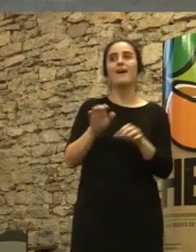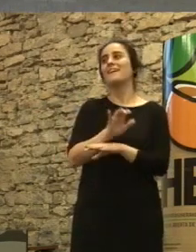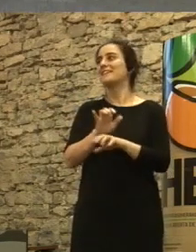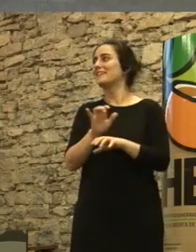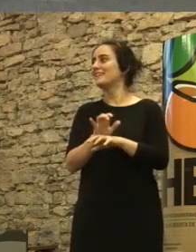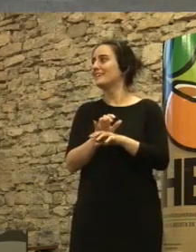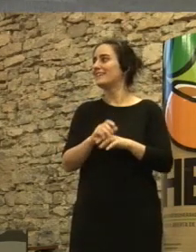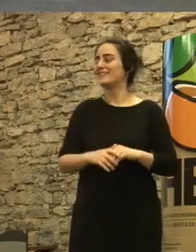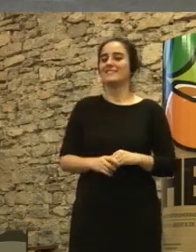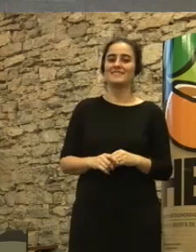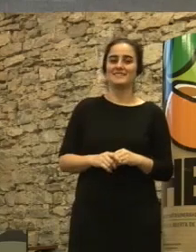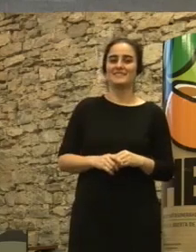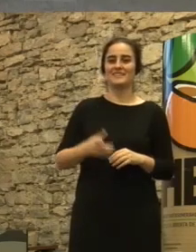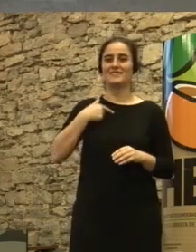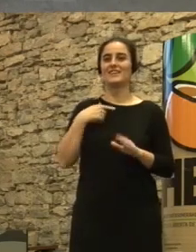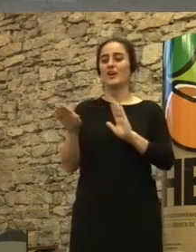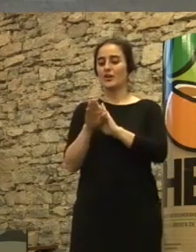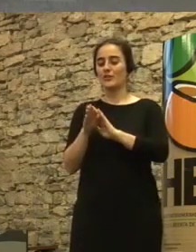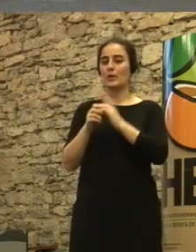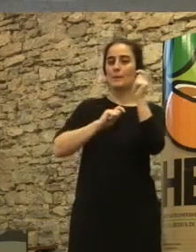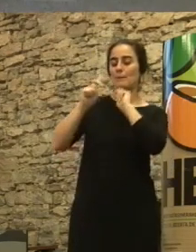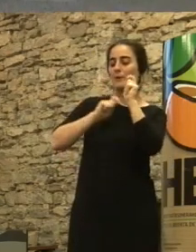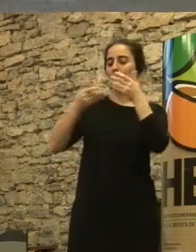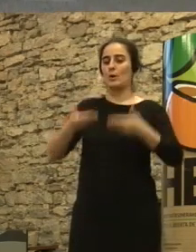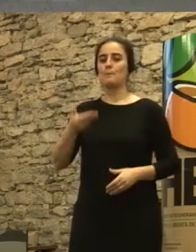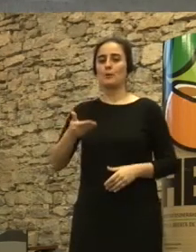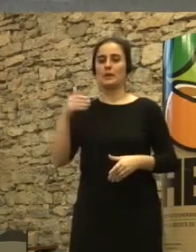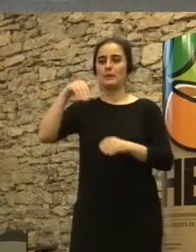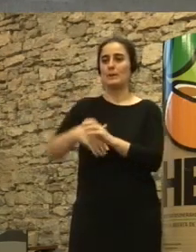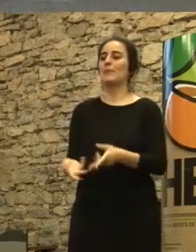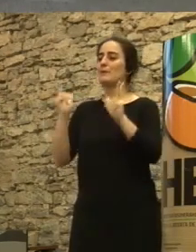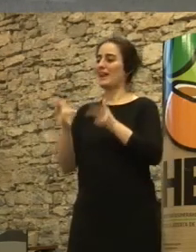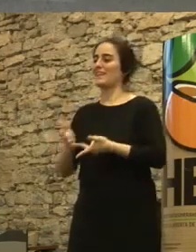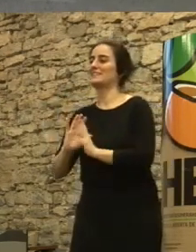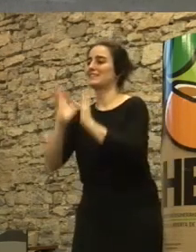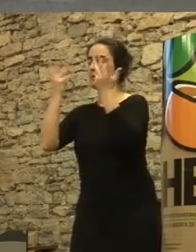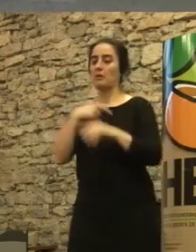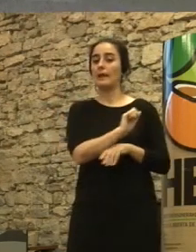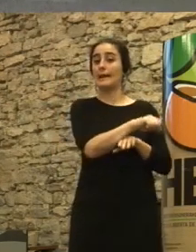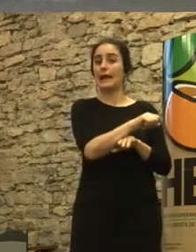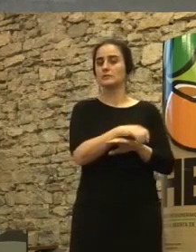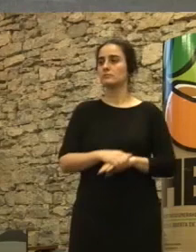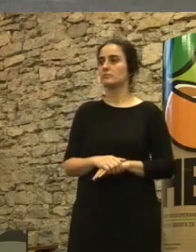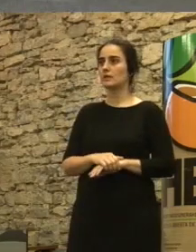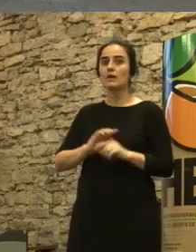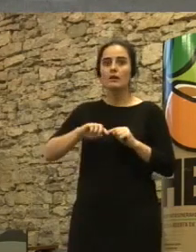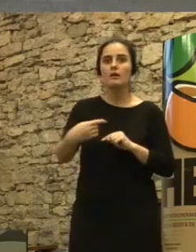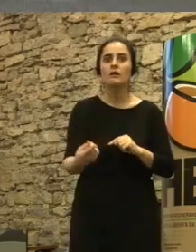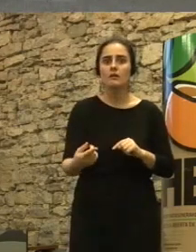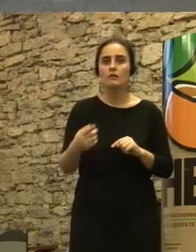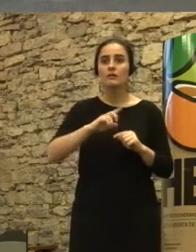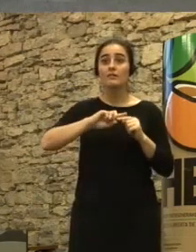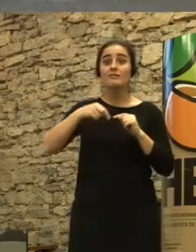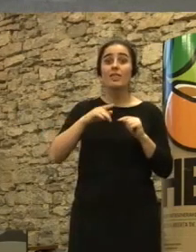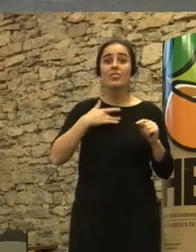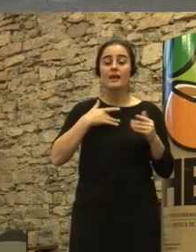dijimos, ja, ja, ja, vamos a seguir haciendo periodismo importante de salvar la democracia. Y no le hicimos ni caso. ¿Qué pasó? Que nos dimos cuenta que los